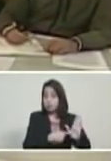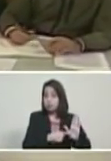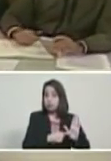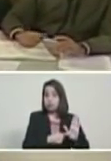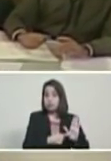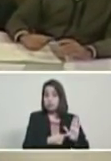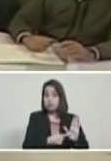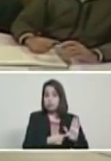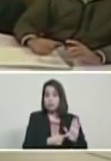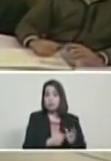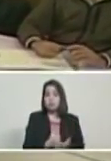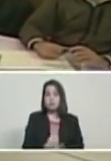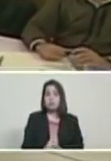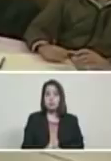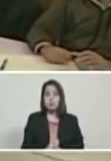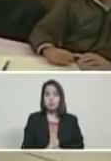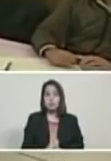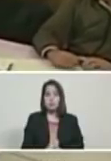bueno,